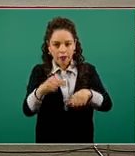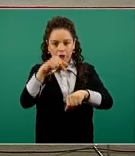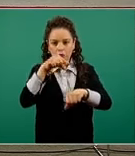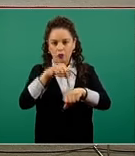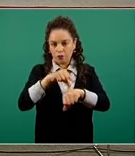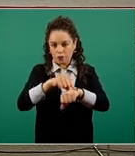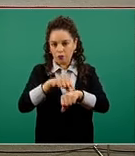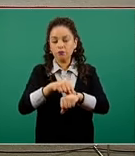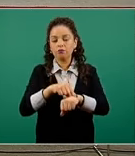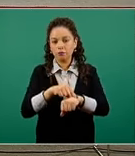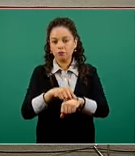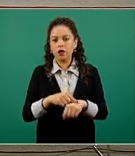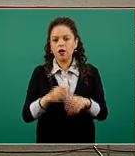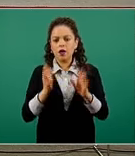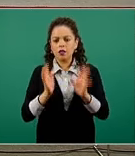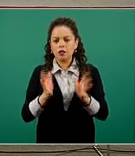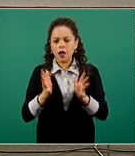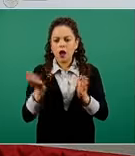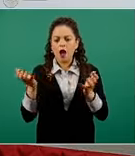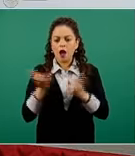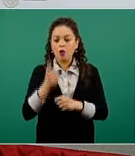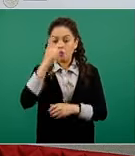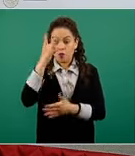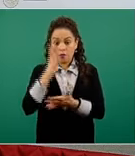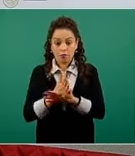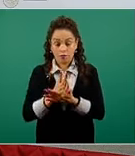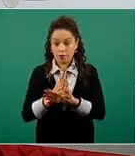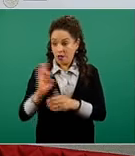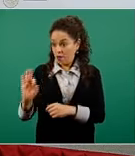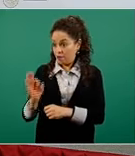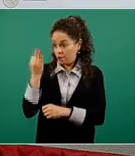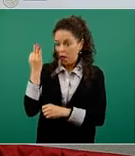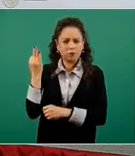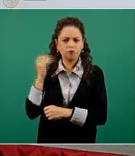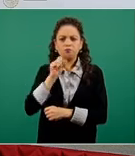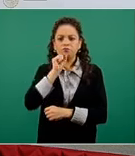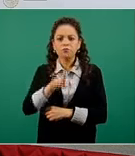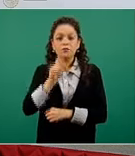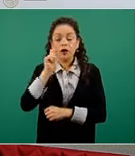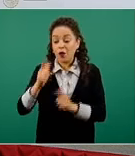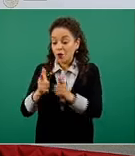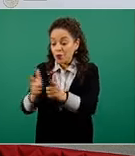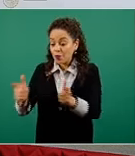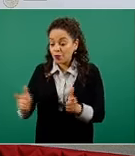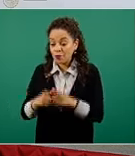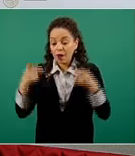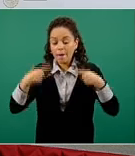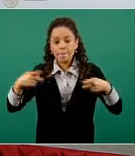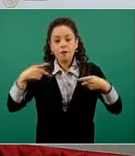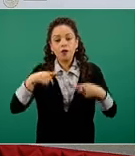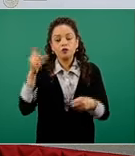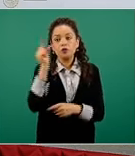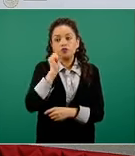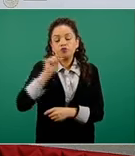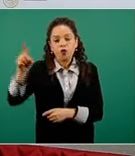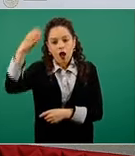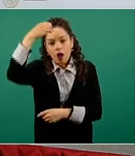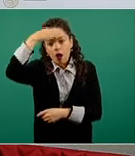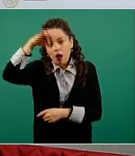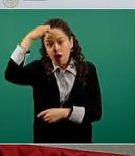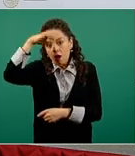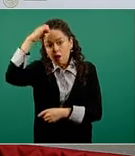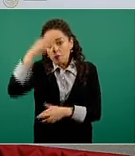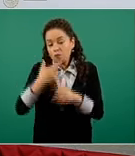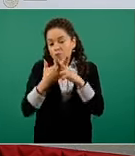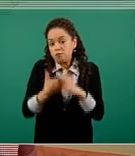vertido desde no solamente el nivel federal, sino desde los grupos de expertos que conforman este nivel federal y que